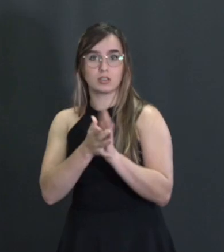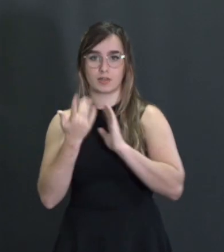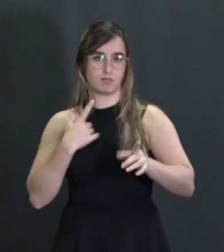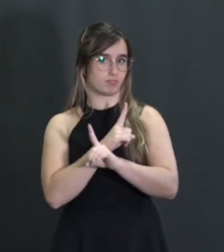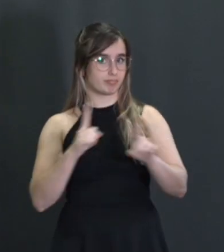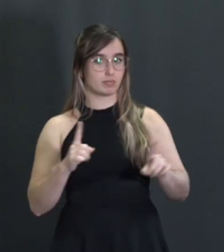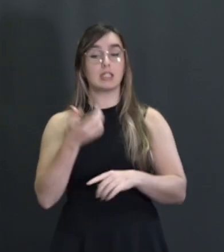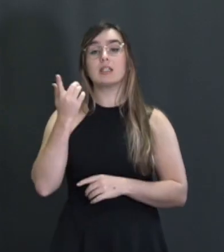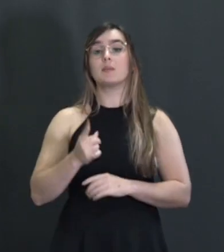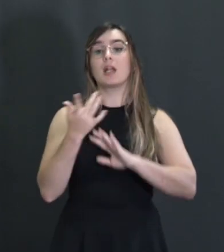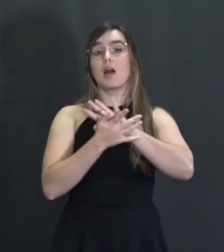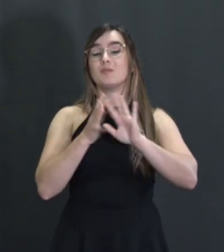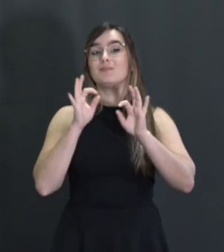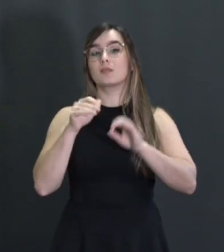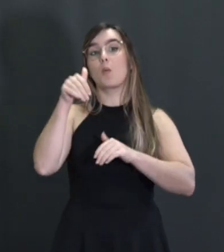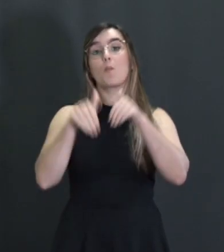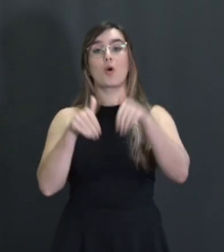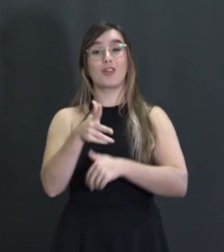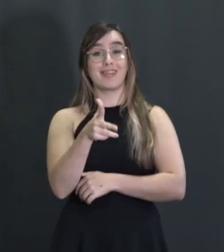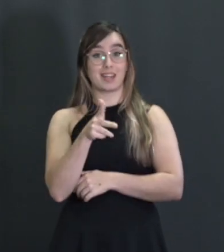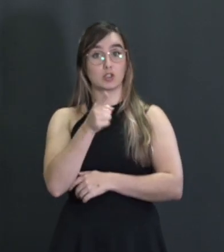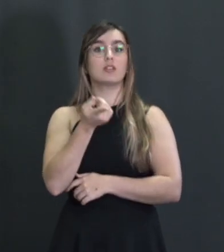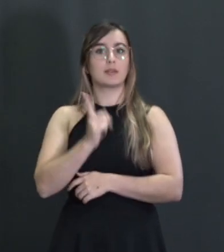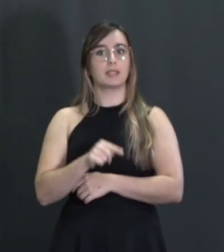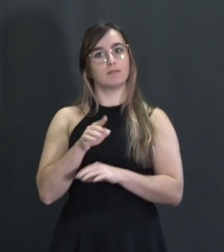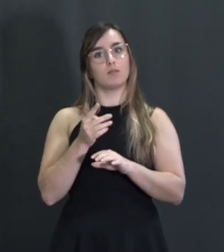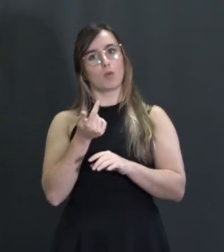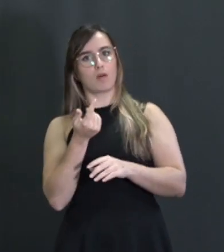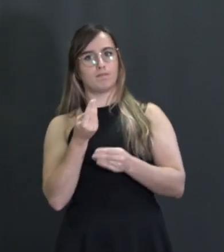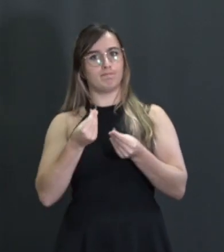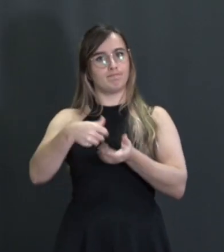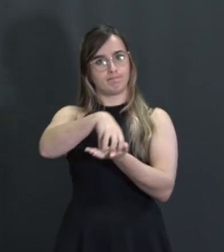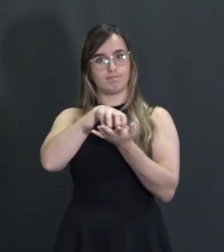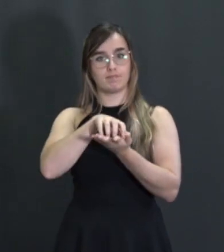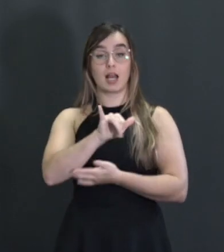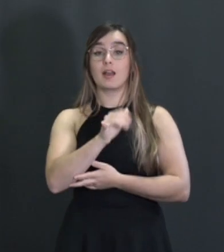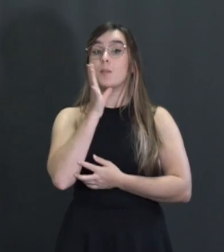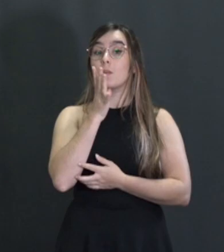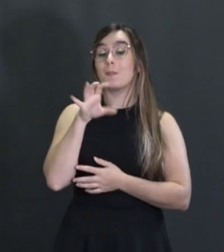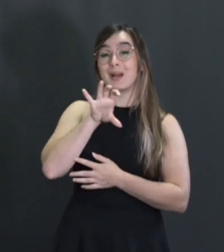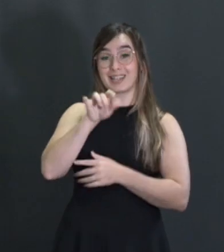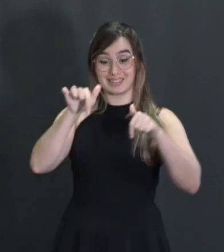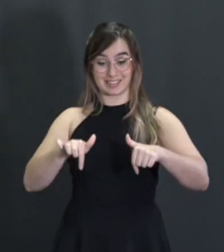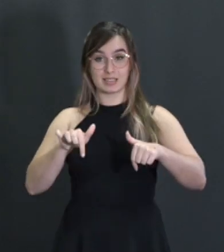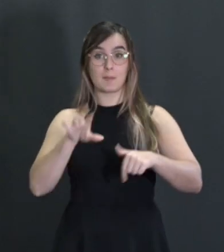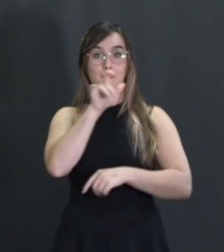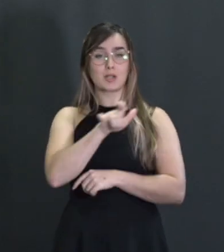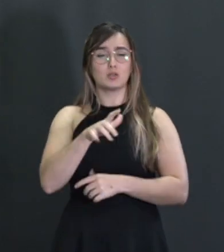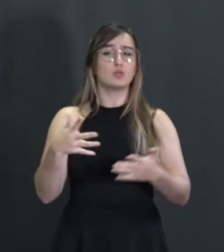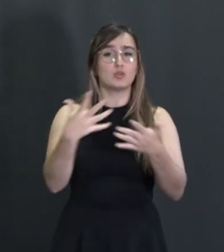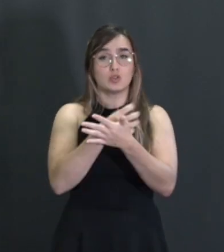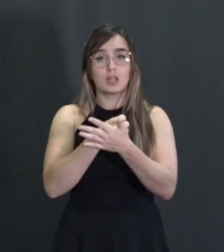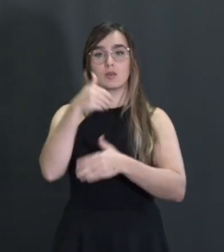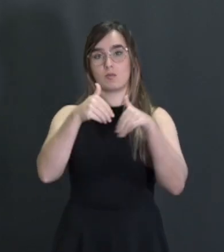se sustancia el derecho al voto. En este país, todas las personas, todas, pueden votar,